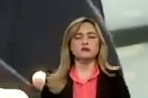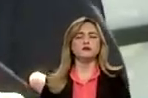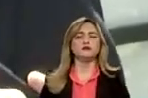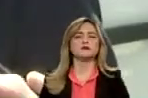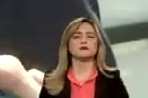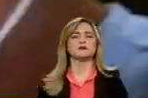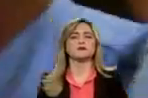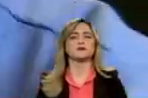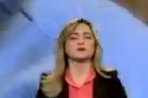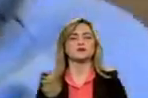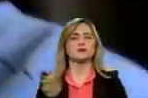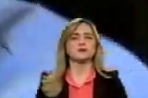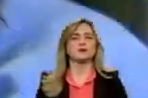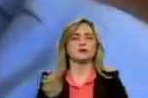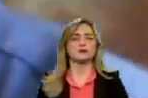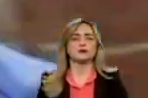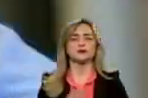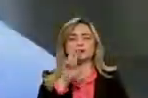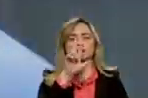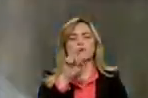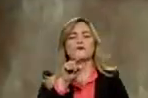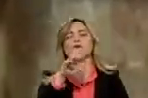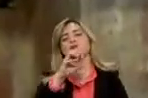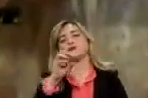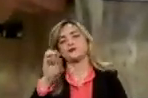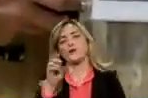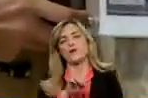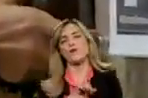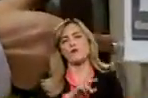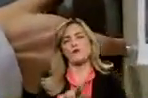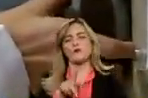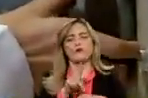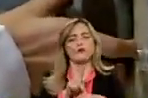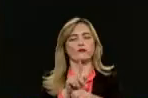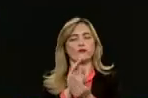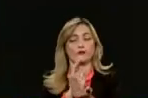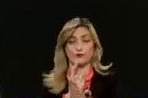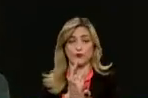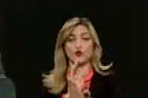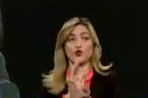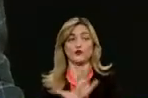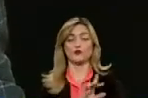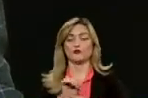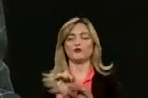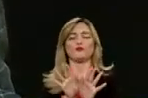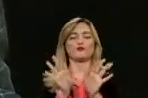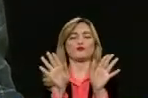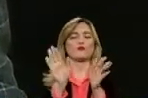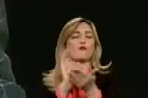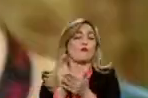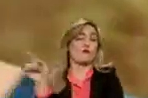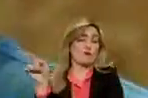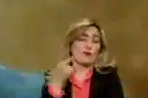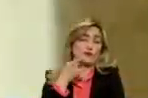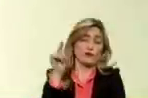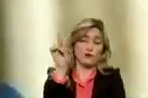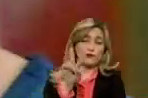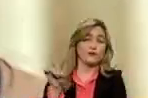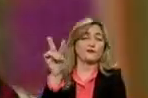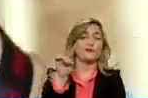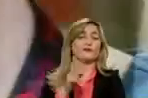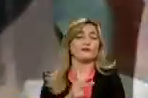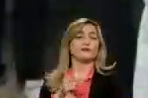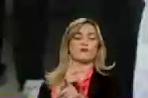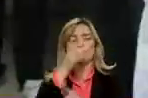es violenta. Dentro de los 3.500 médicos hay también profesionales del IES. El director general de la institución aseguró que el viernes el